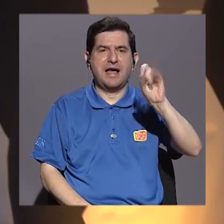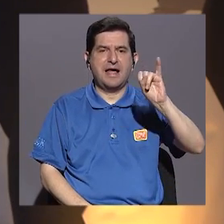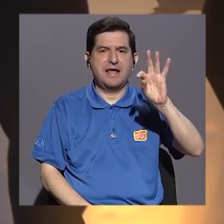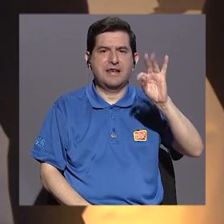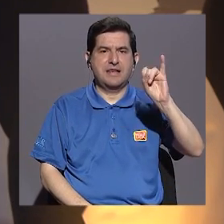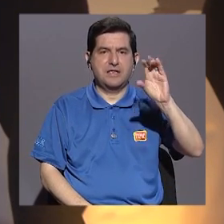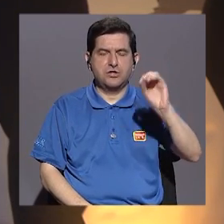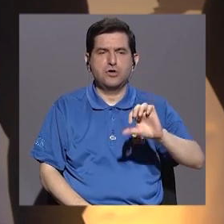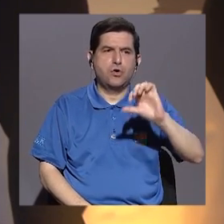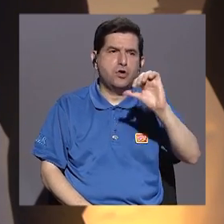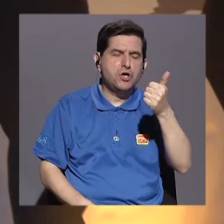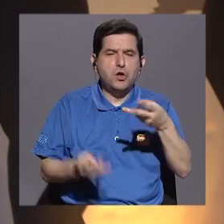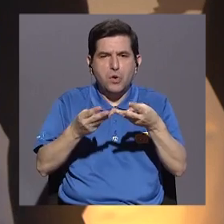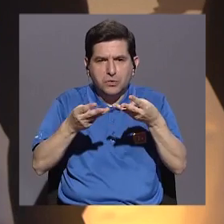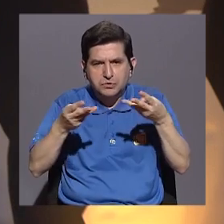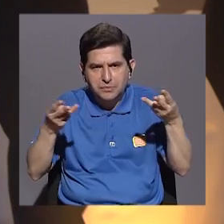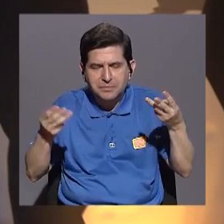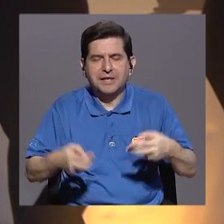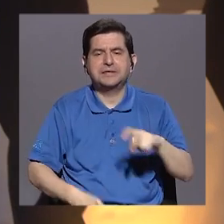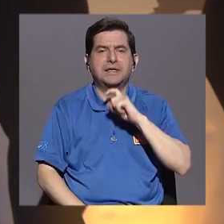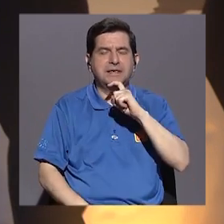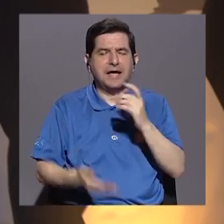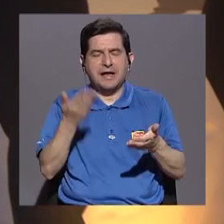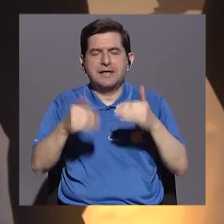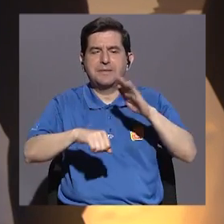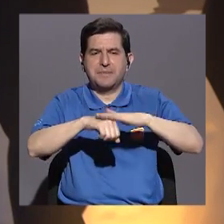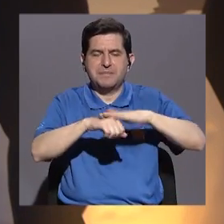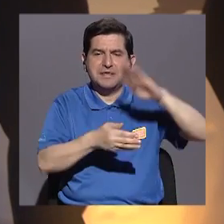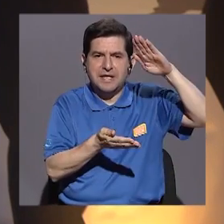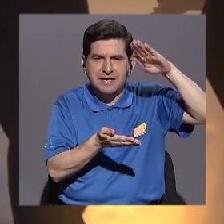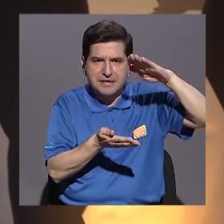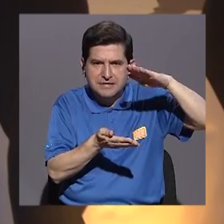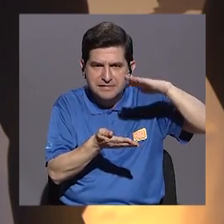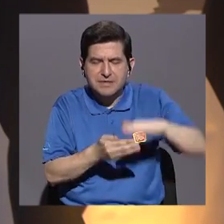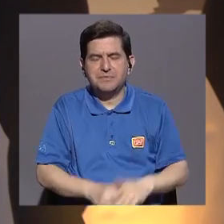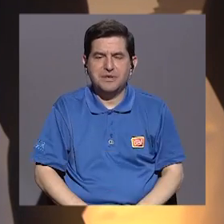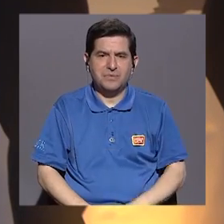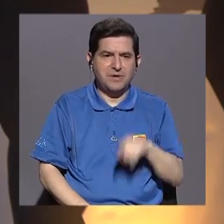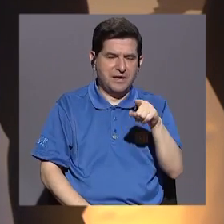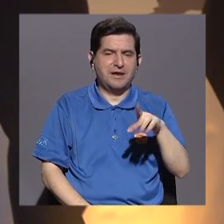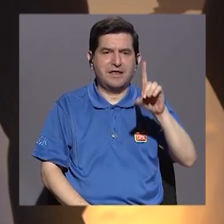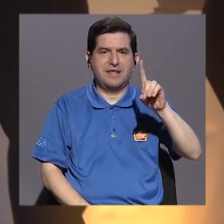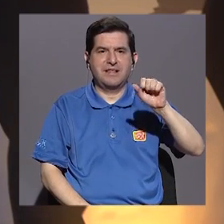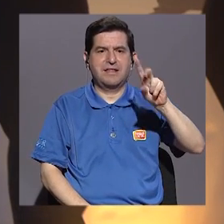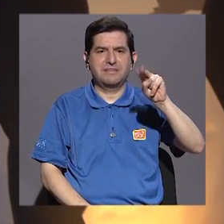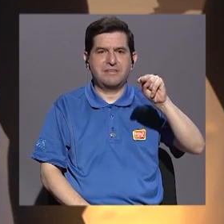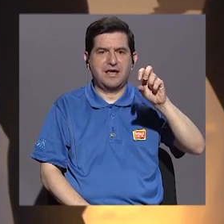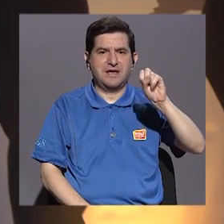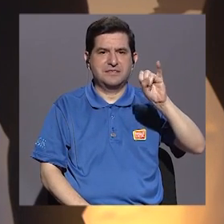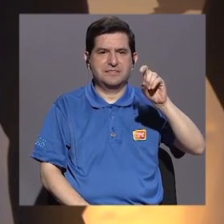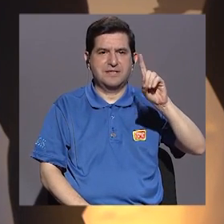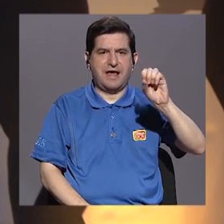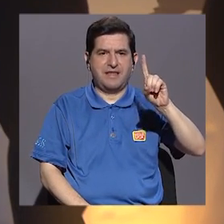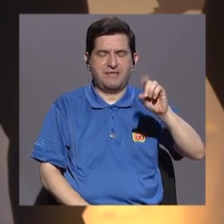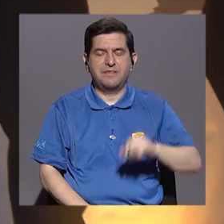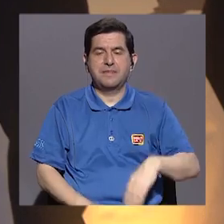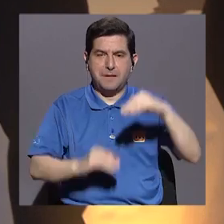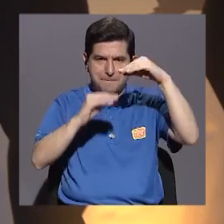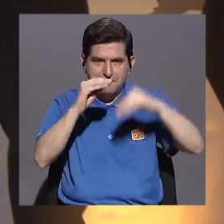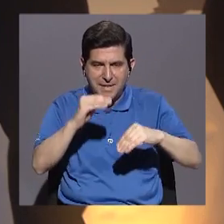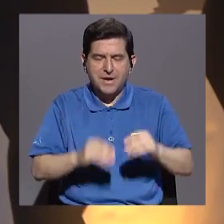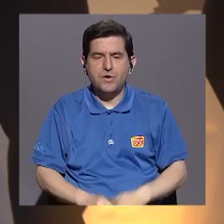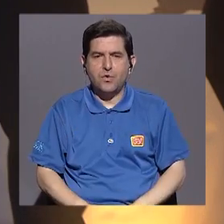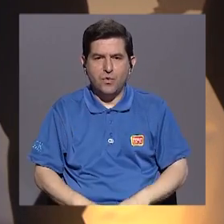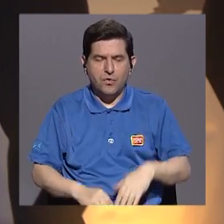con algunas aleaciones adicionales que permiten disminuir la densidad que básicamente es menos